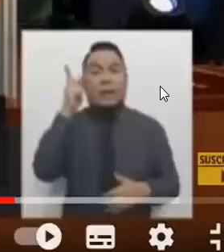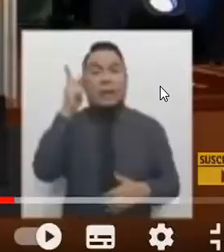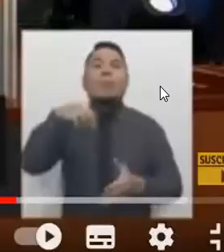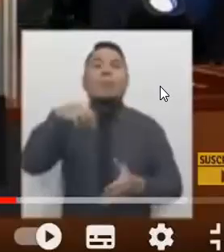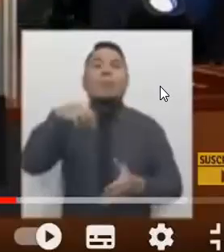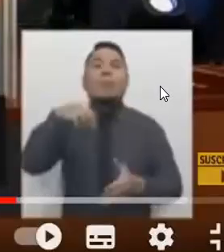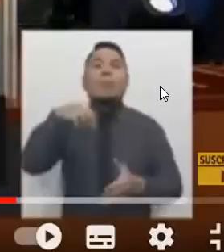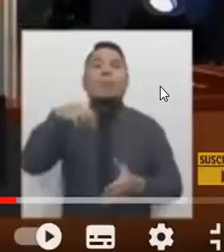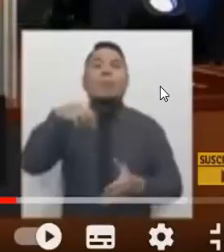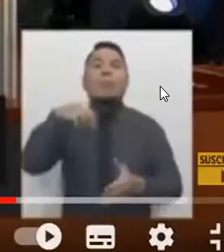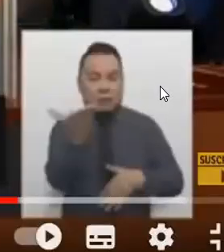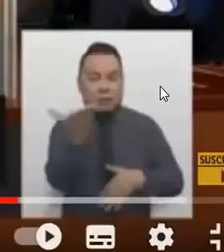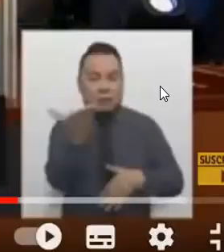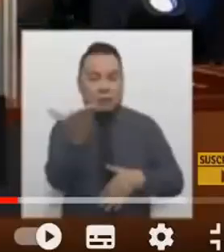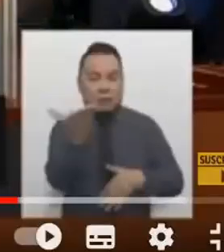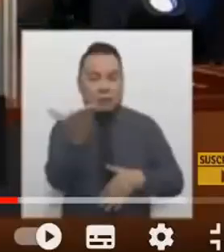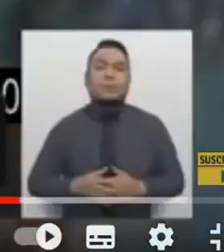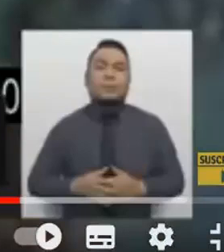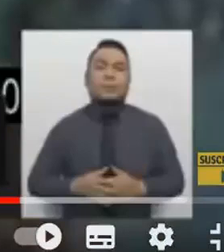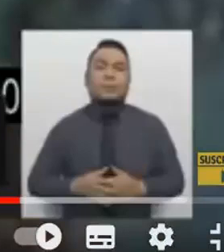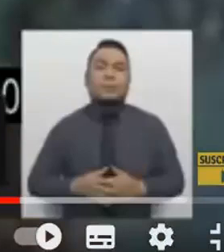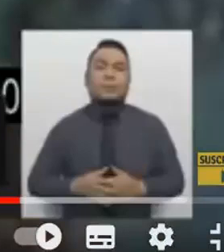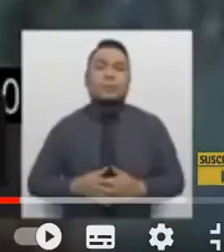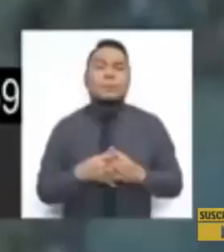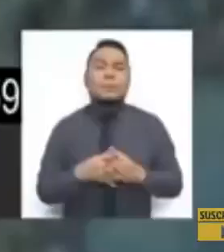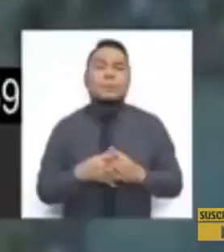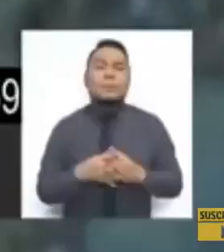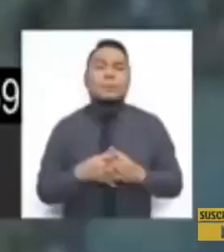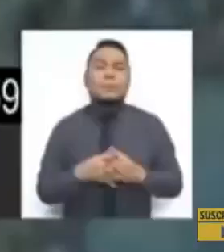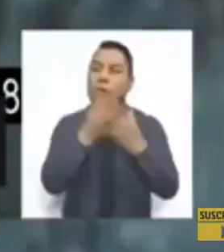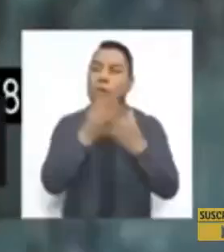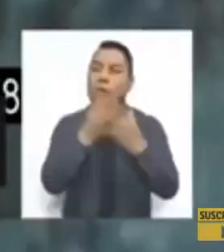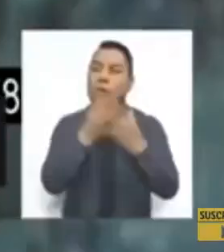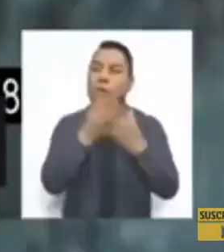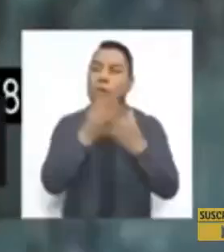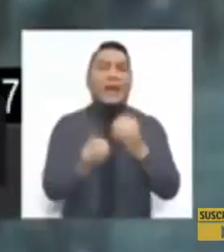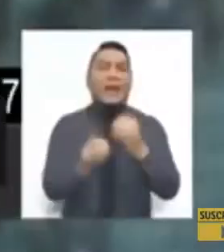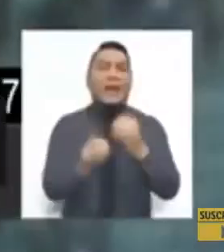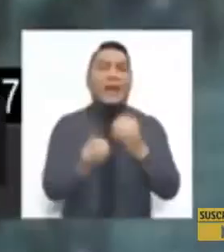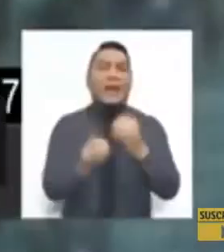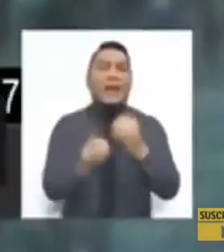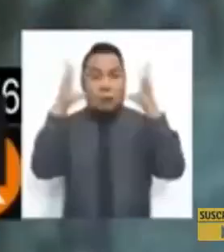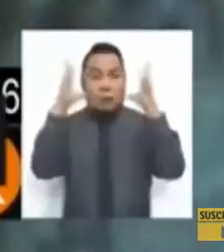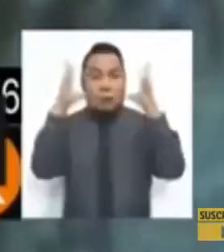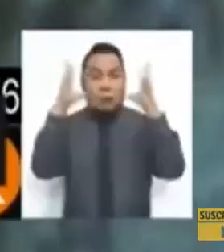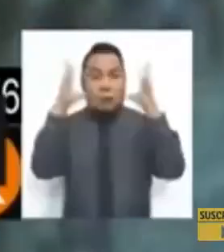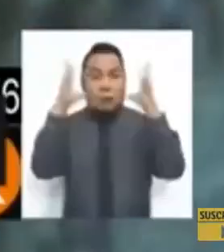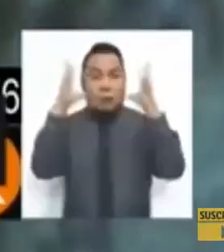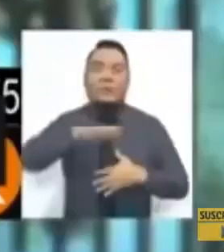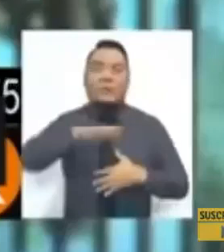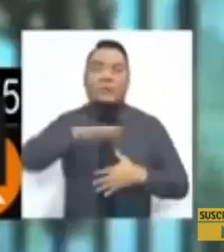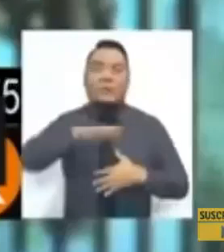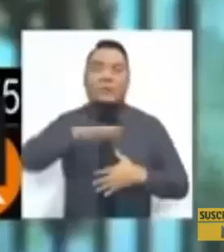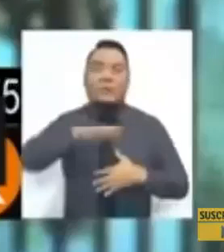Popular. Adelante, candidata. Muy buenas noches, Arequipa. Buenas noches, Perú.